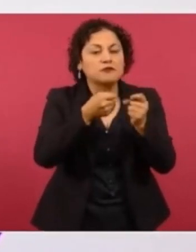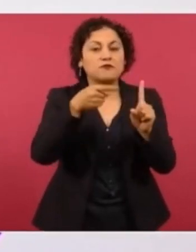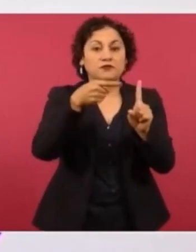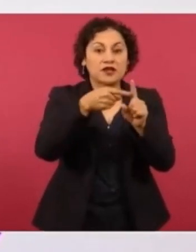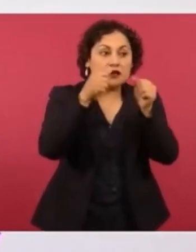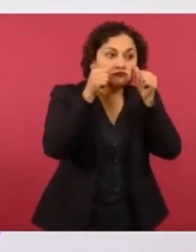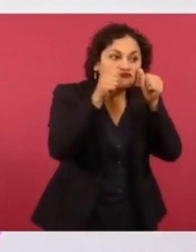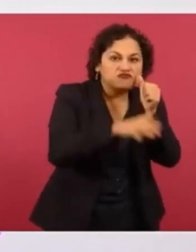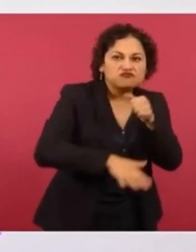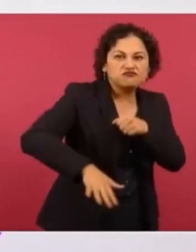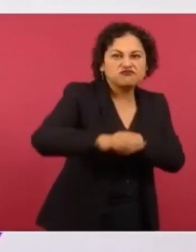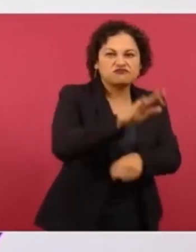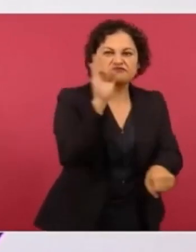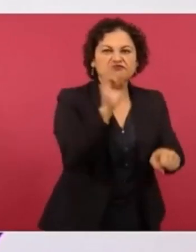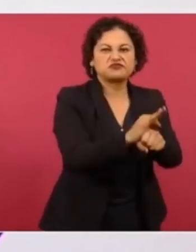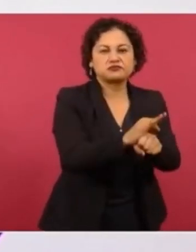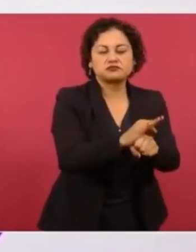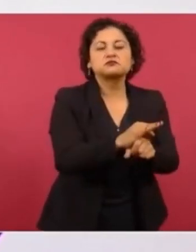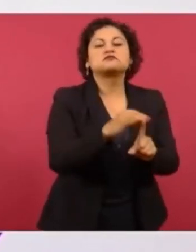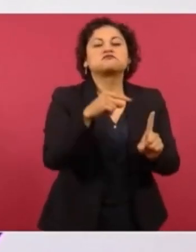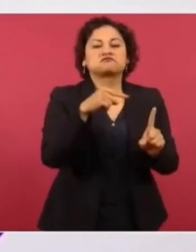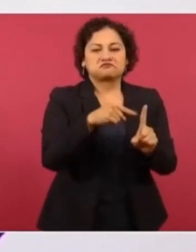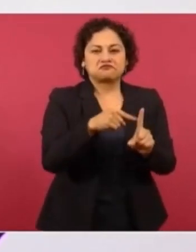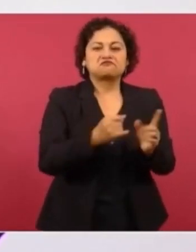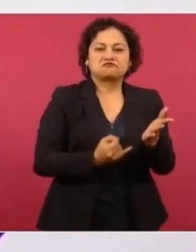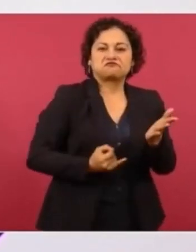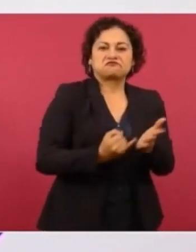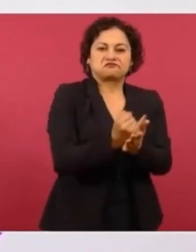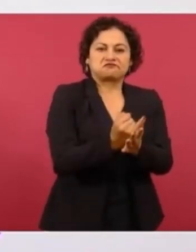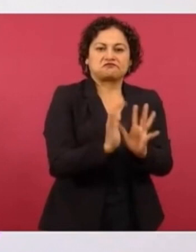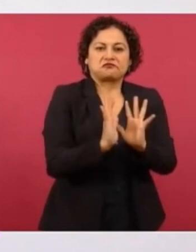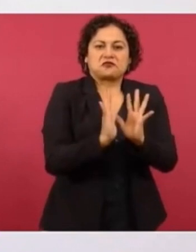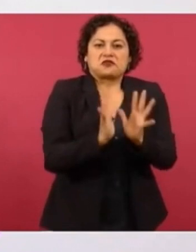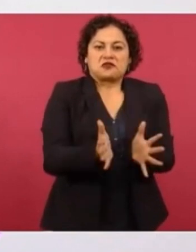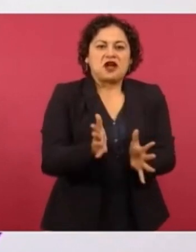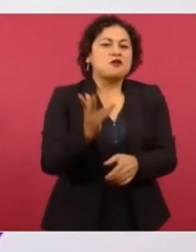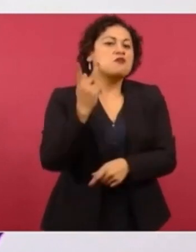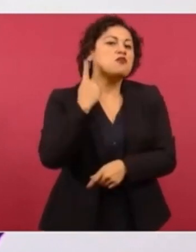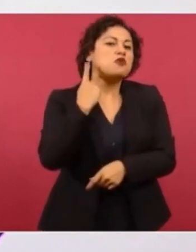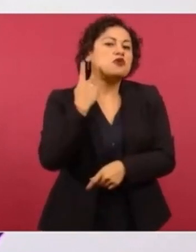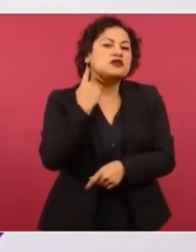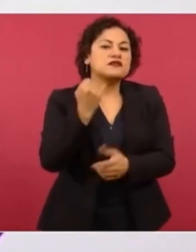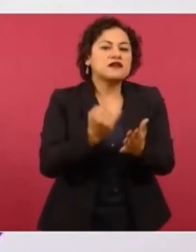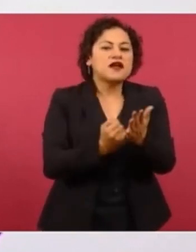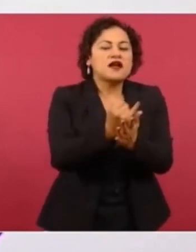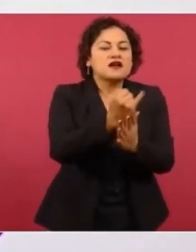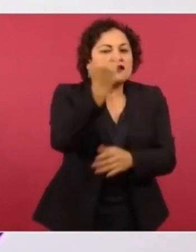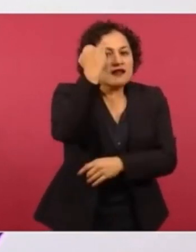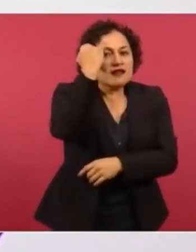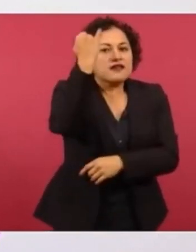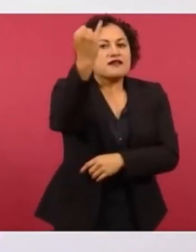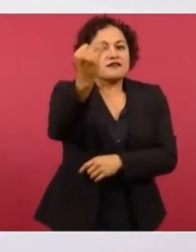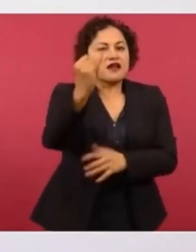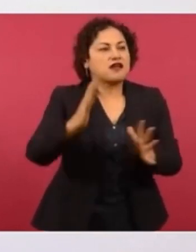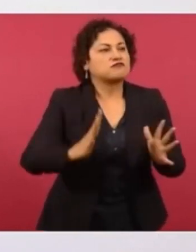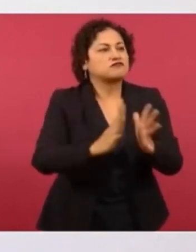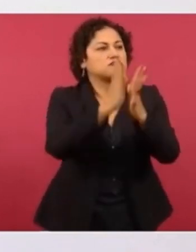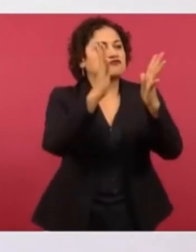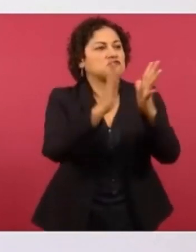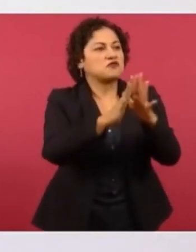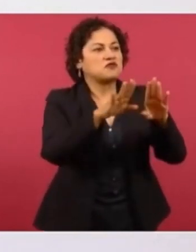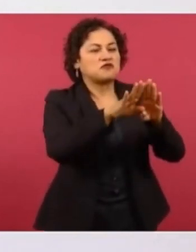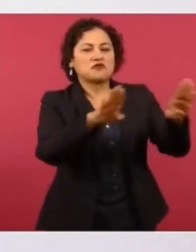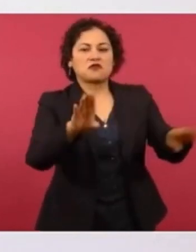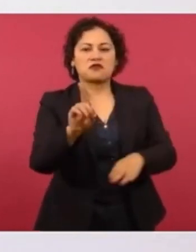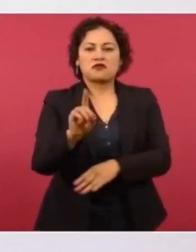eligió adoptar como posición política de cambio el camino de los demócratas ya que se